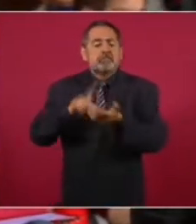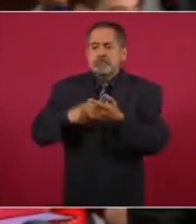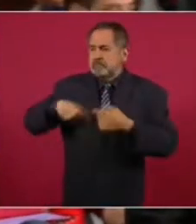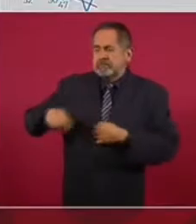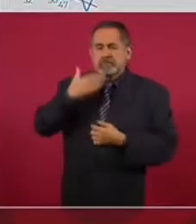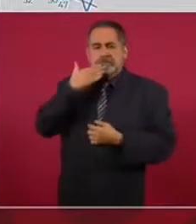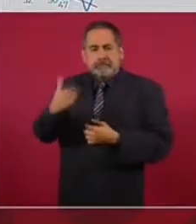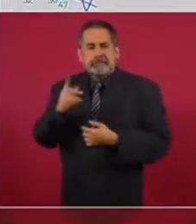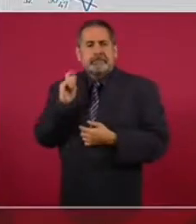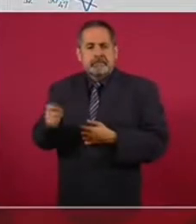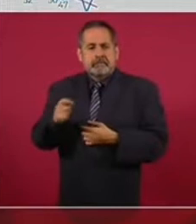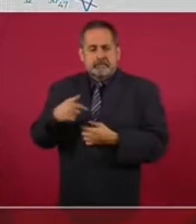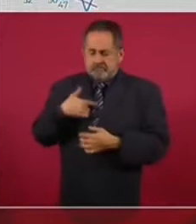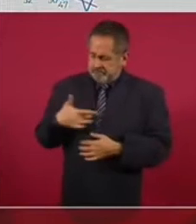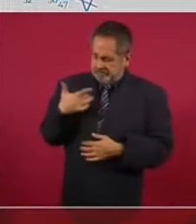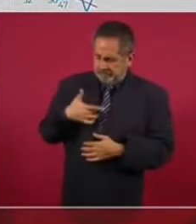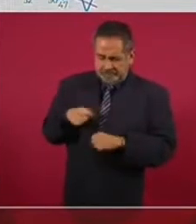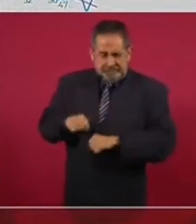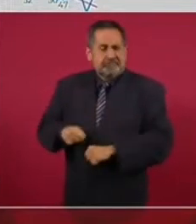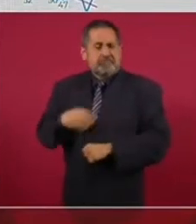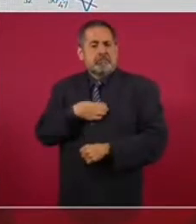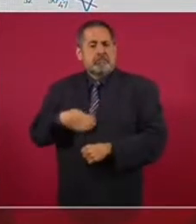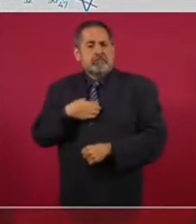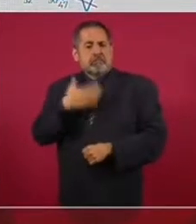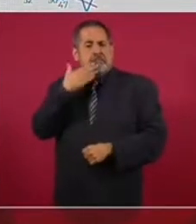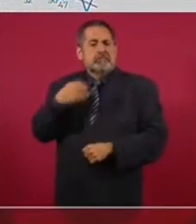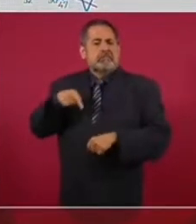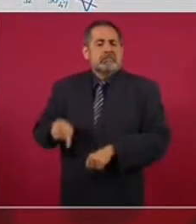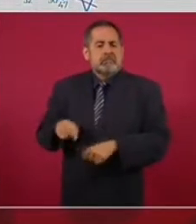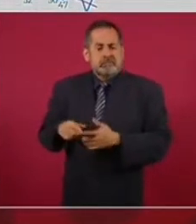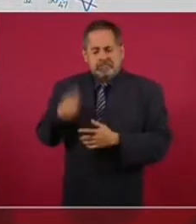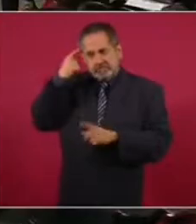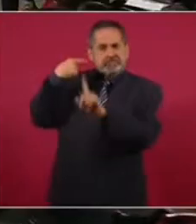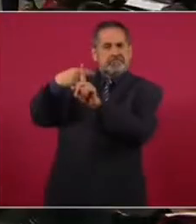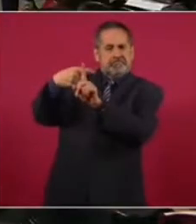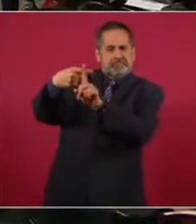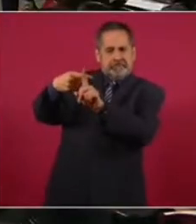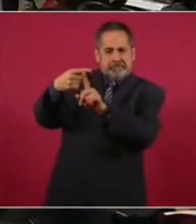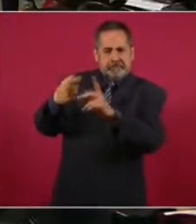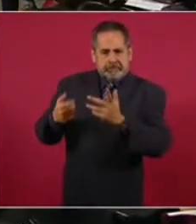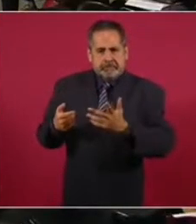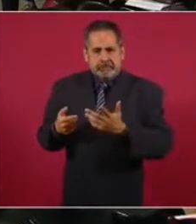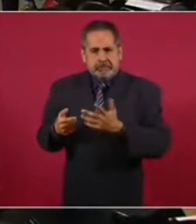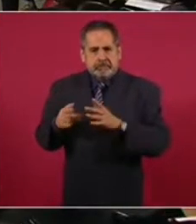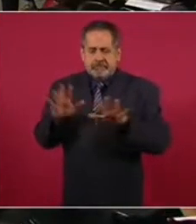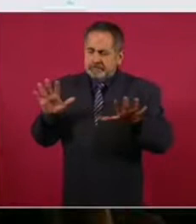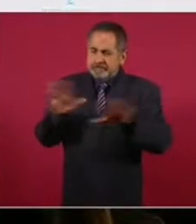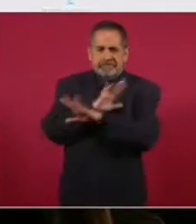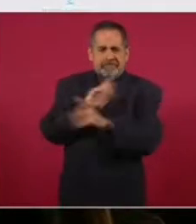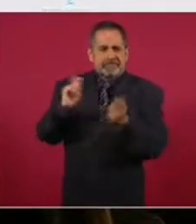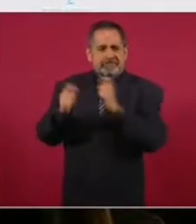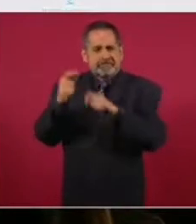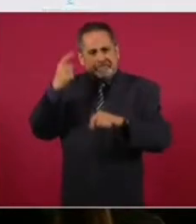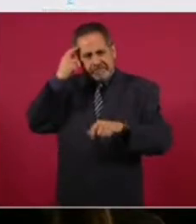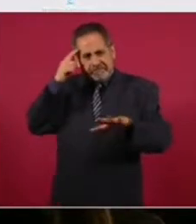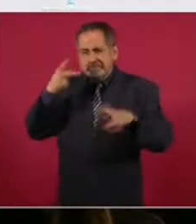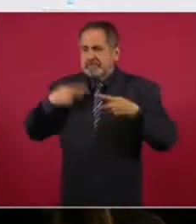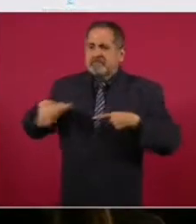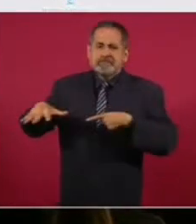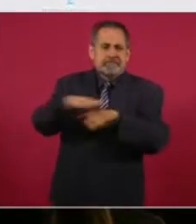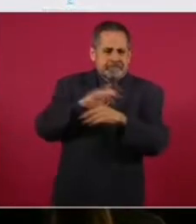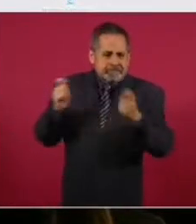celebrar, que es lo que me tiene muy contento y optimista, porque ya cambió la mentalidad de nuestro